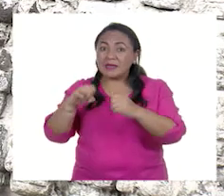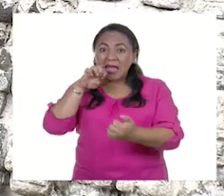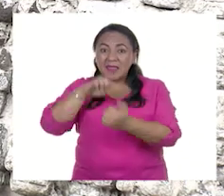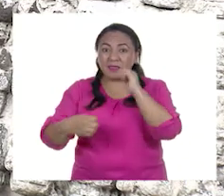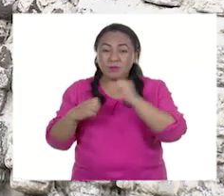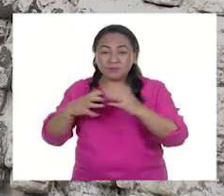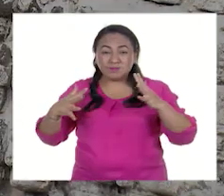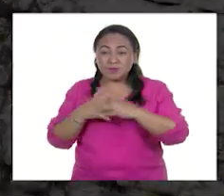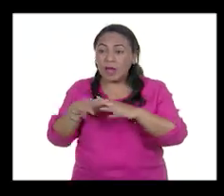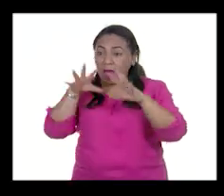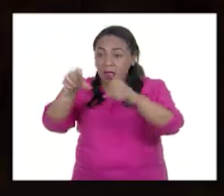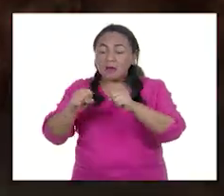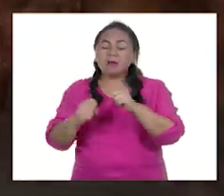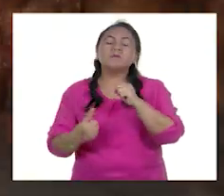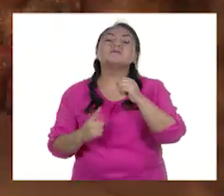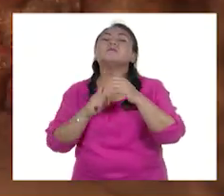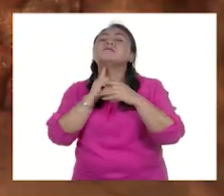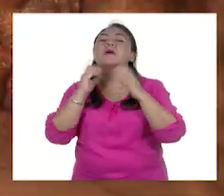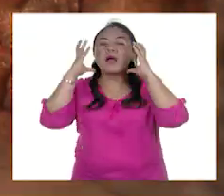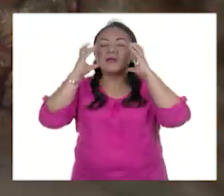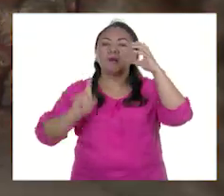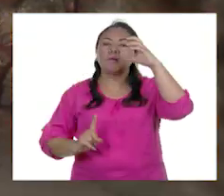recinto sagrado.